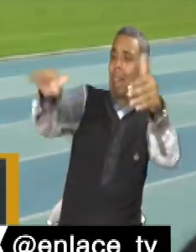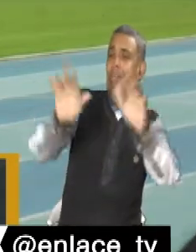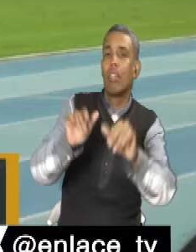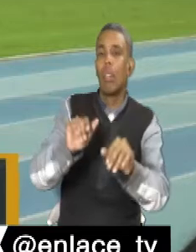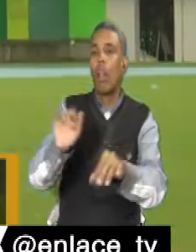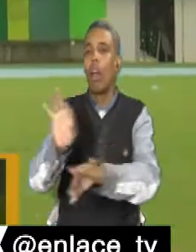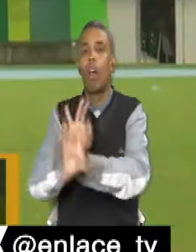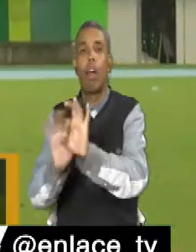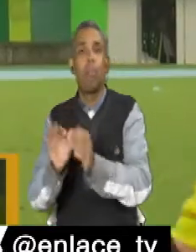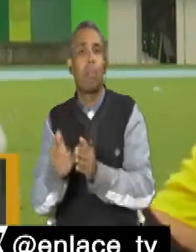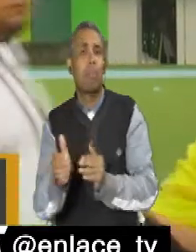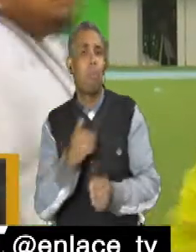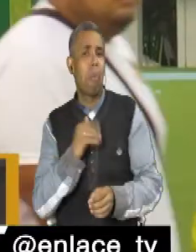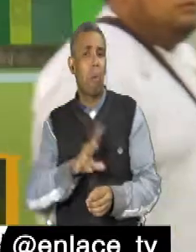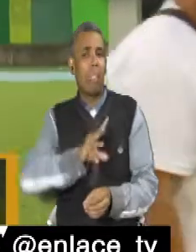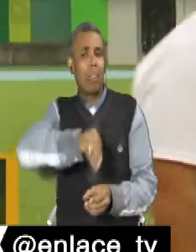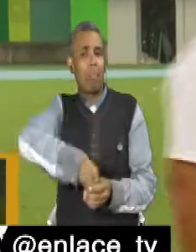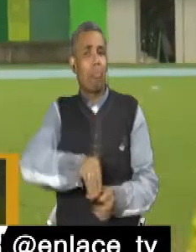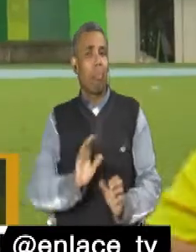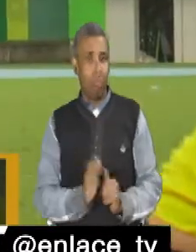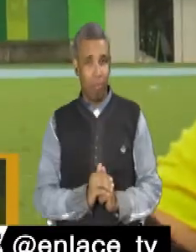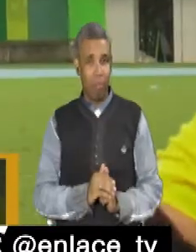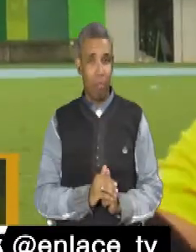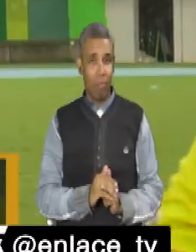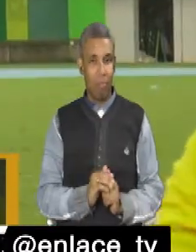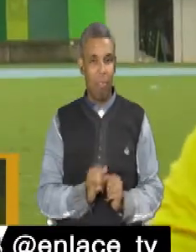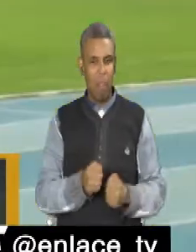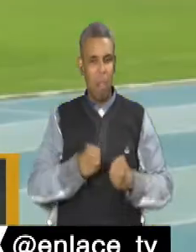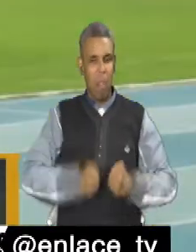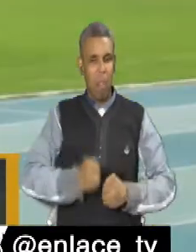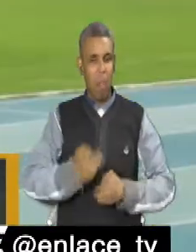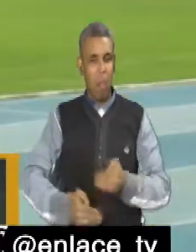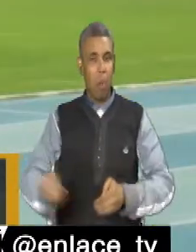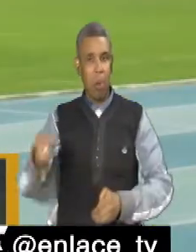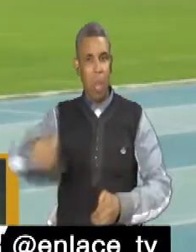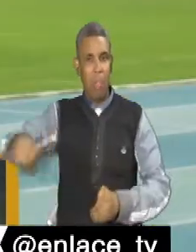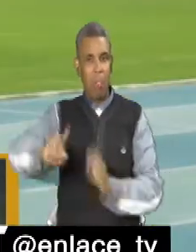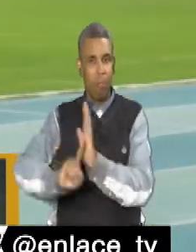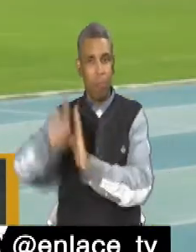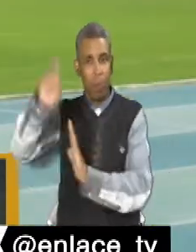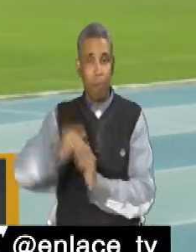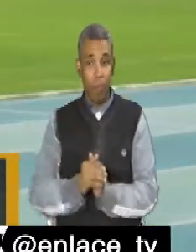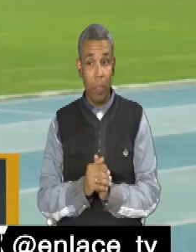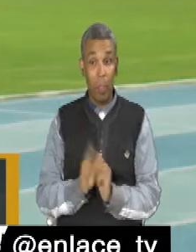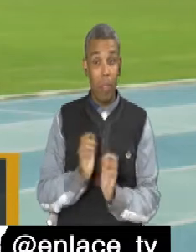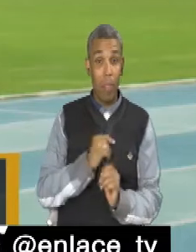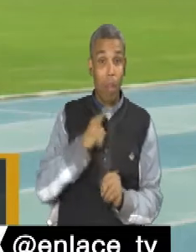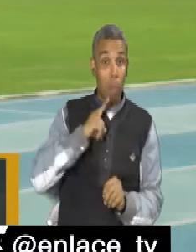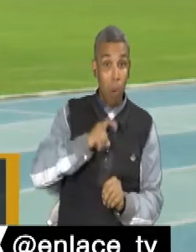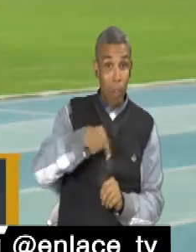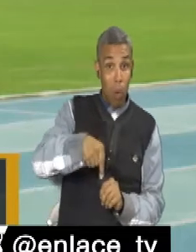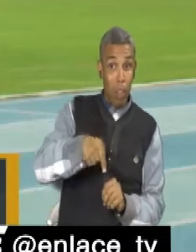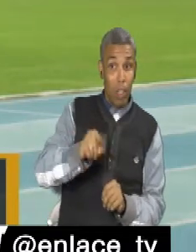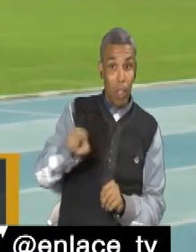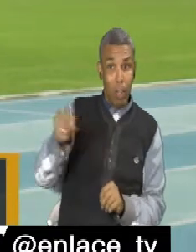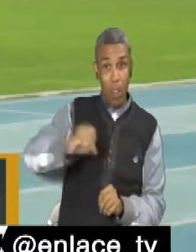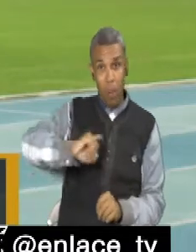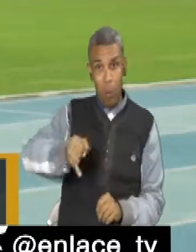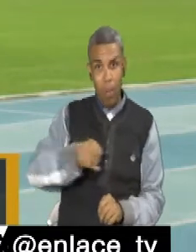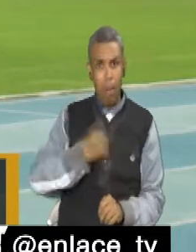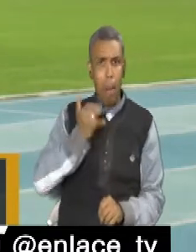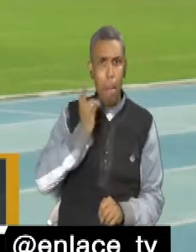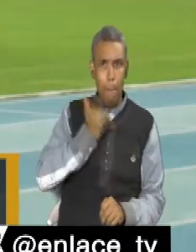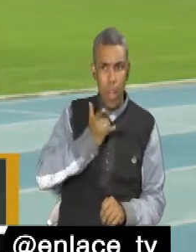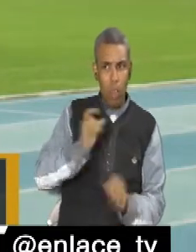Millonarios el jueves. Confían en los refuerzos que han llegado al equipo. Pues las expectativas para este semestre son muchas, ¿no? Esperemos pues que el profe